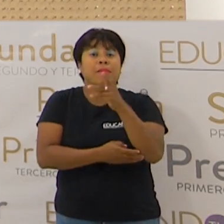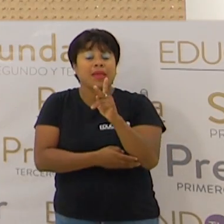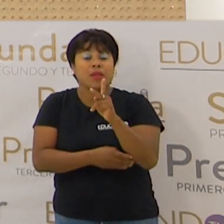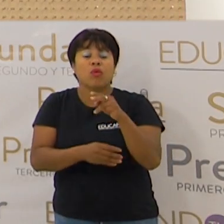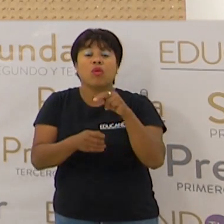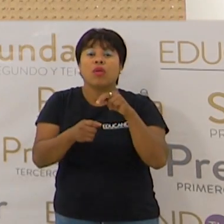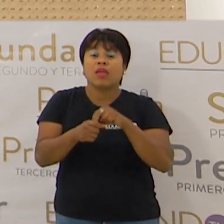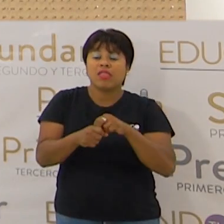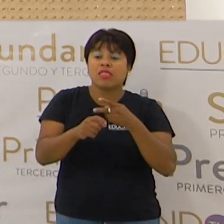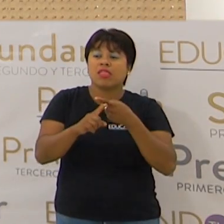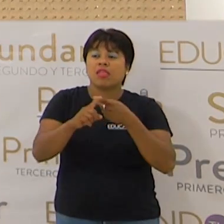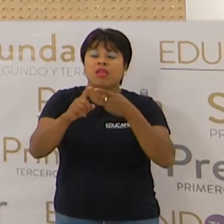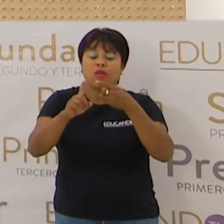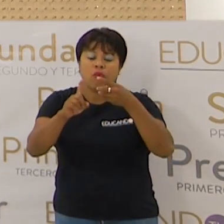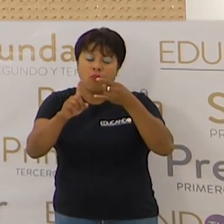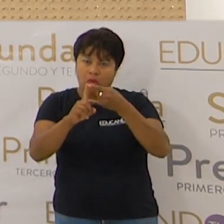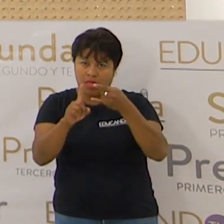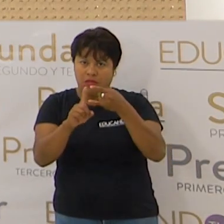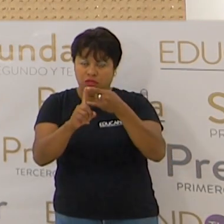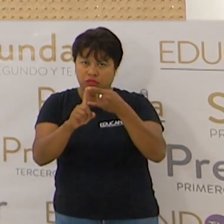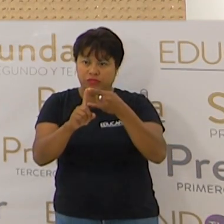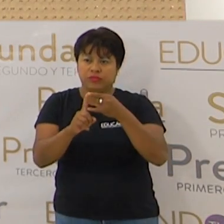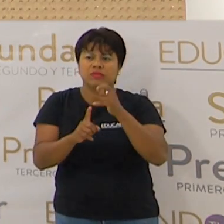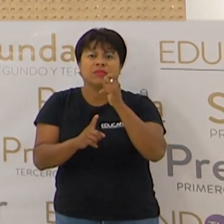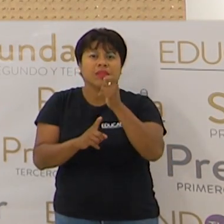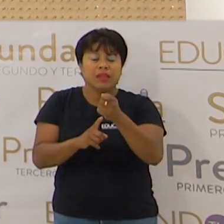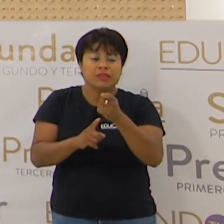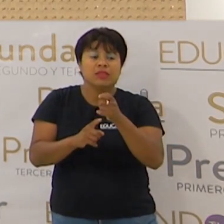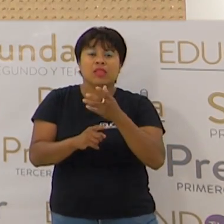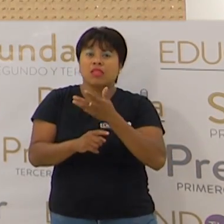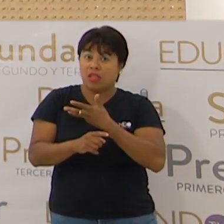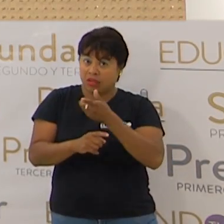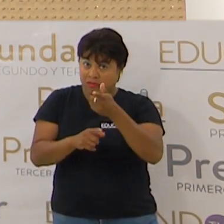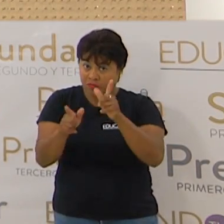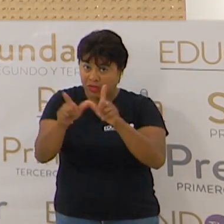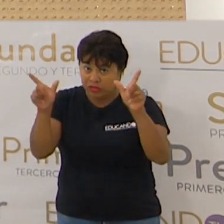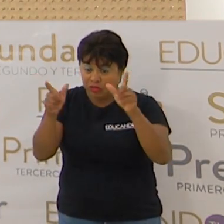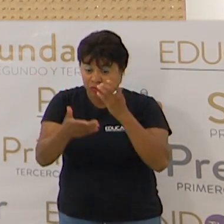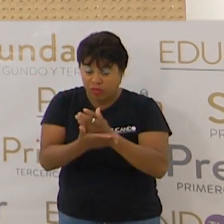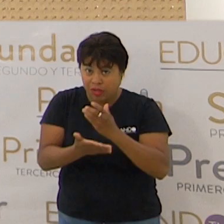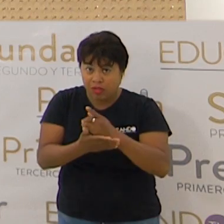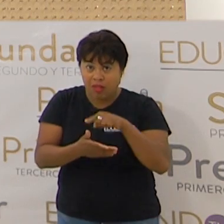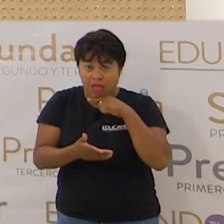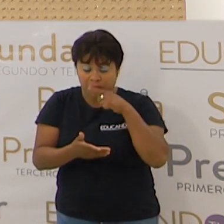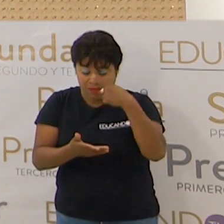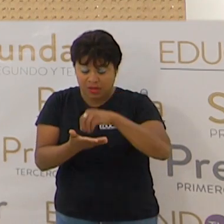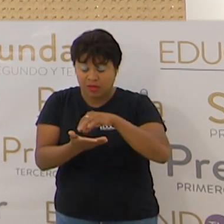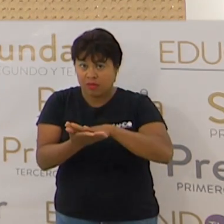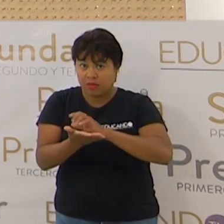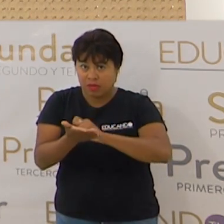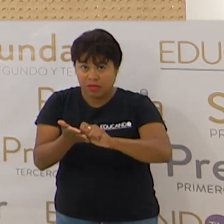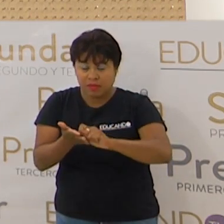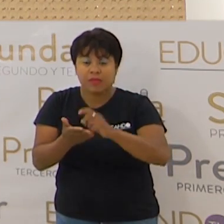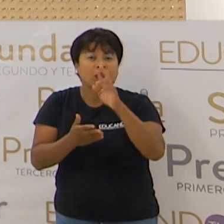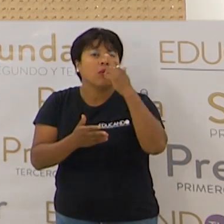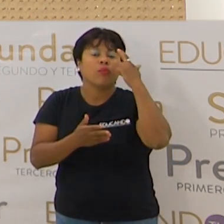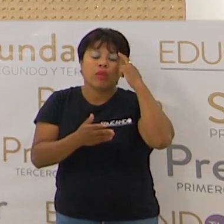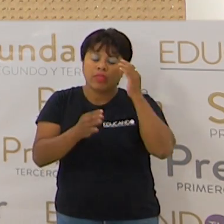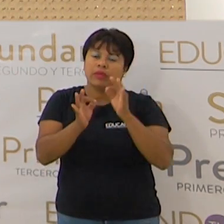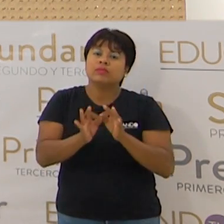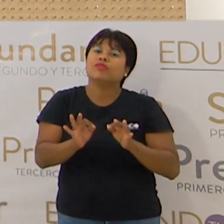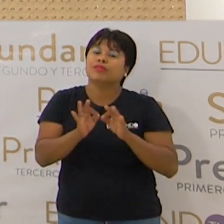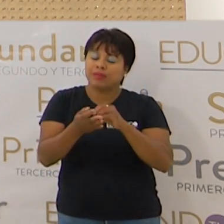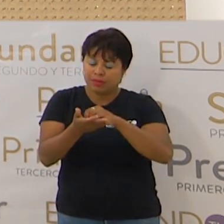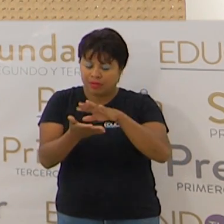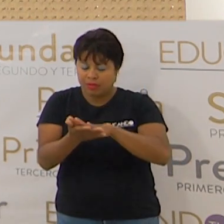figuras como cuadriláteros. ¿Ya tienes listo un cuaderno, un lápiz para anotar? Recuerda que es importante que